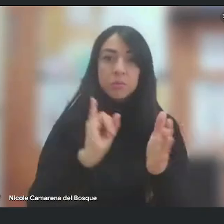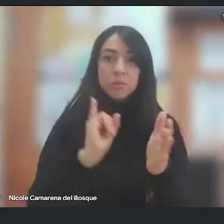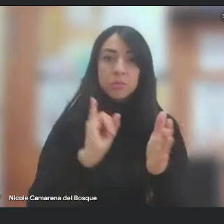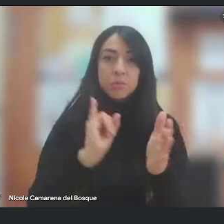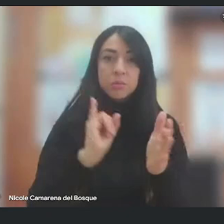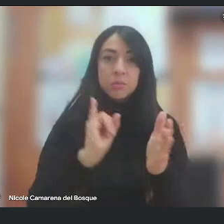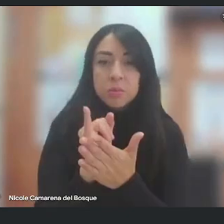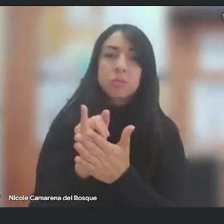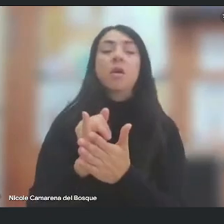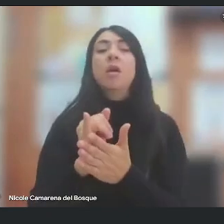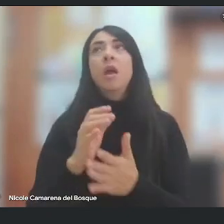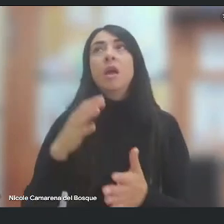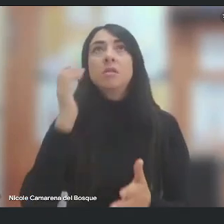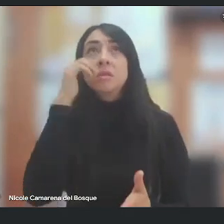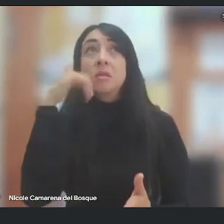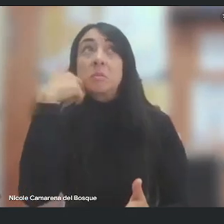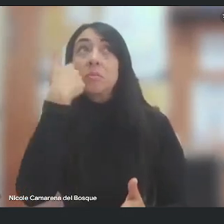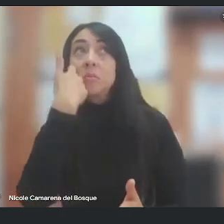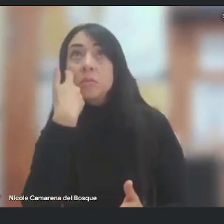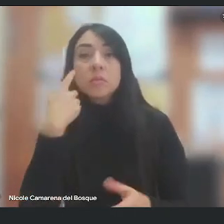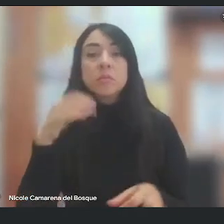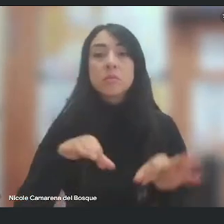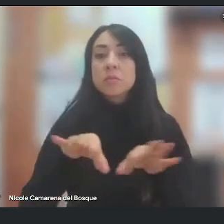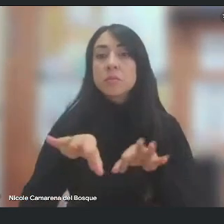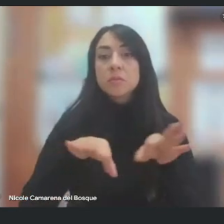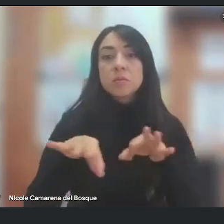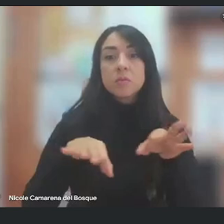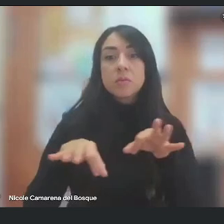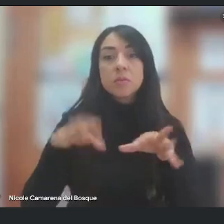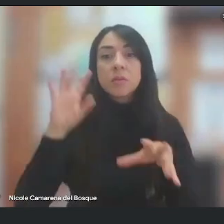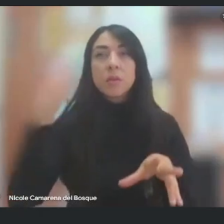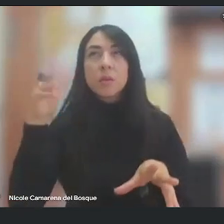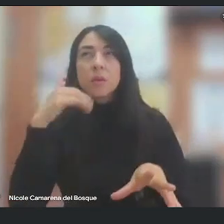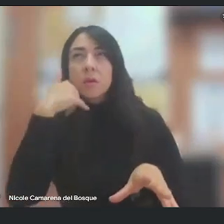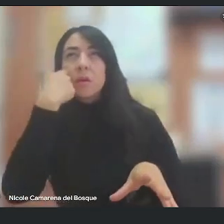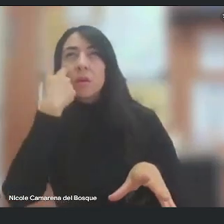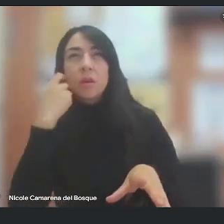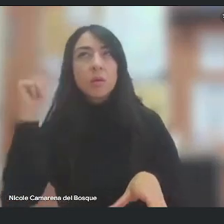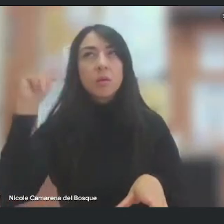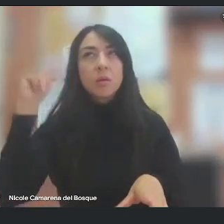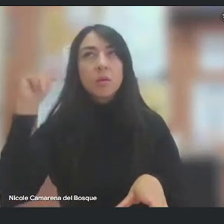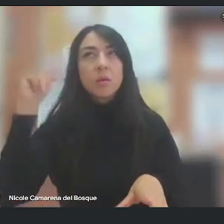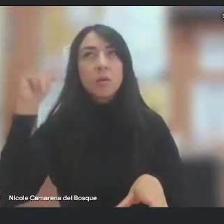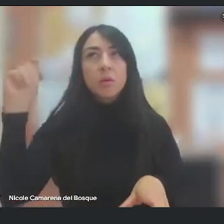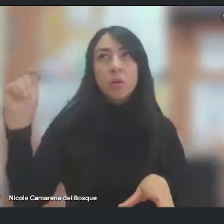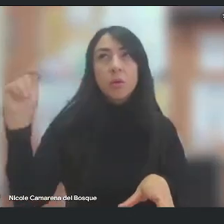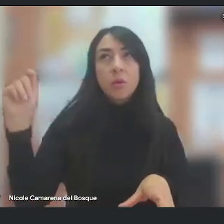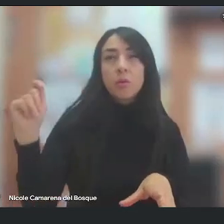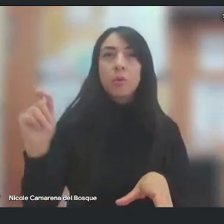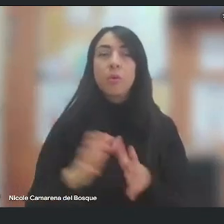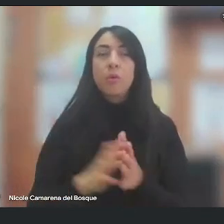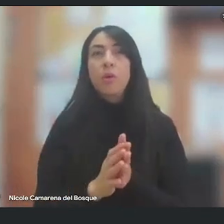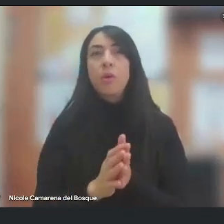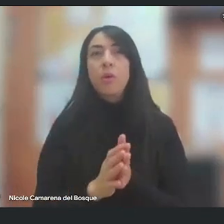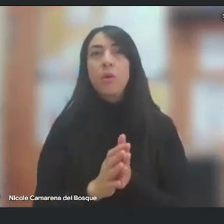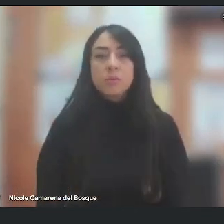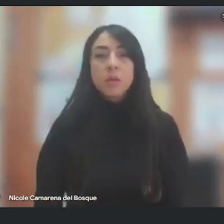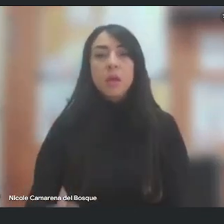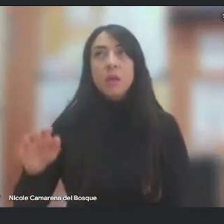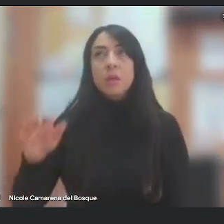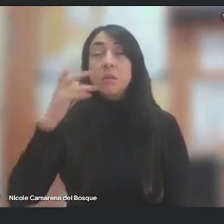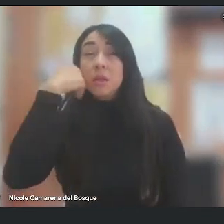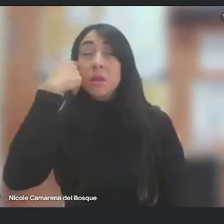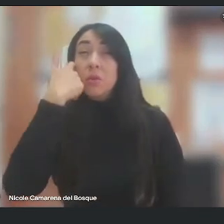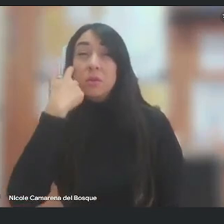quiero tener familia o no, si quiero tener una pareja o no. Entonces, esa autodeterminación que tenemos es la que